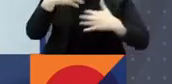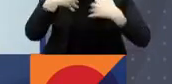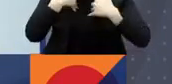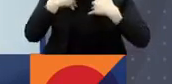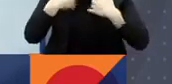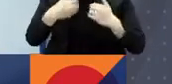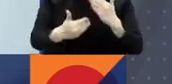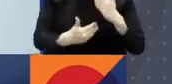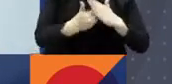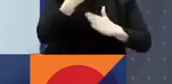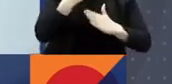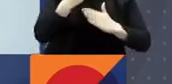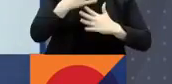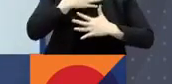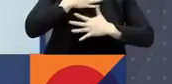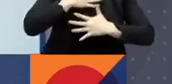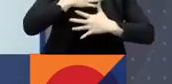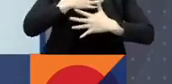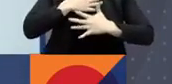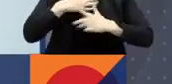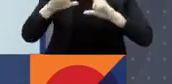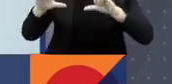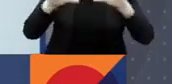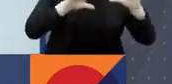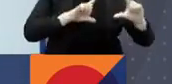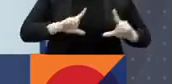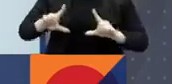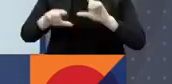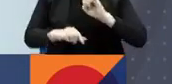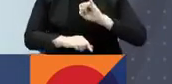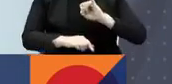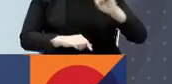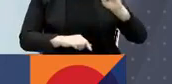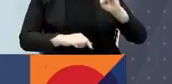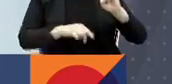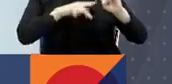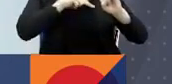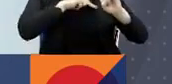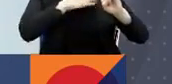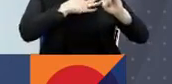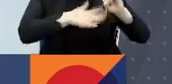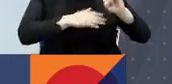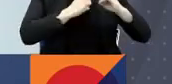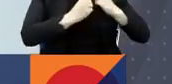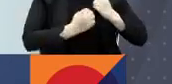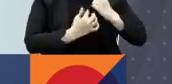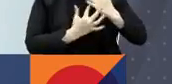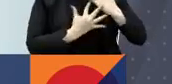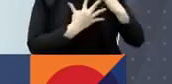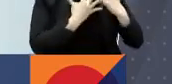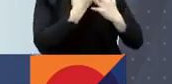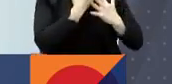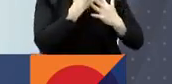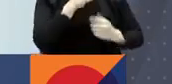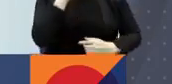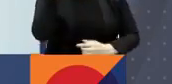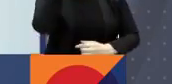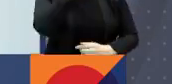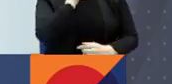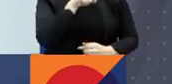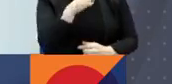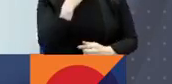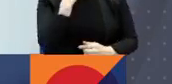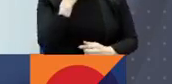una radiografía y ve que se observa el pulmón izquierdo que está lleno de líquido, hay un derrame pleural que es un primer indicio de que algo anda